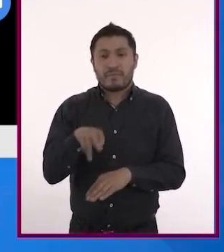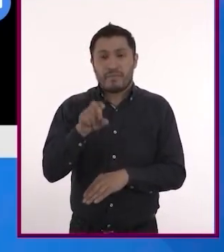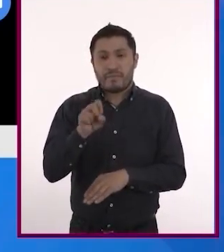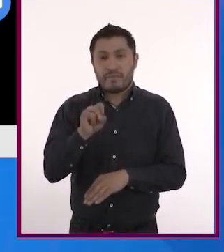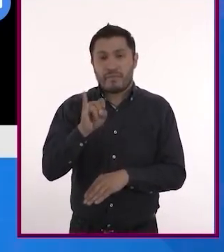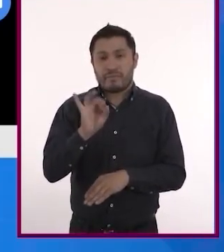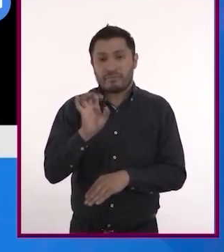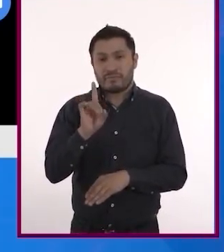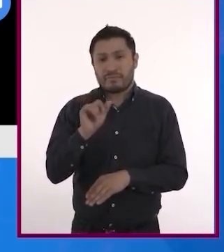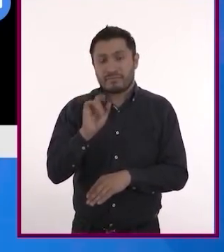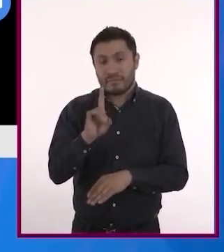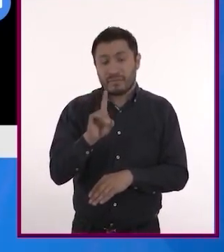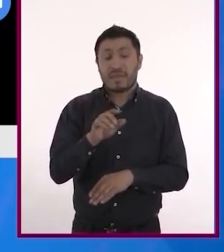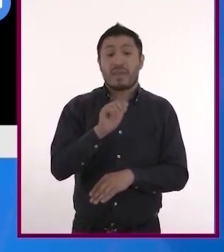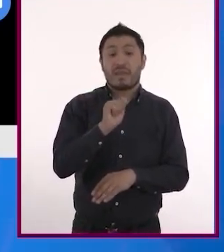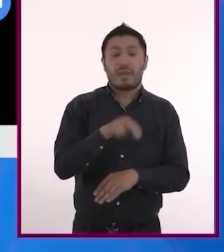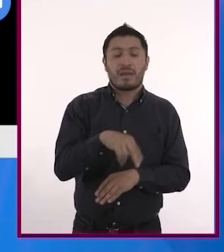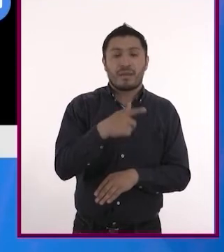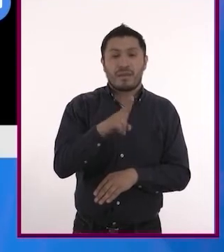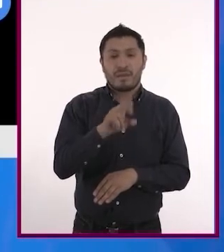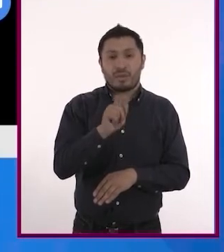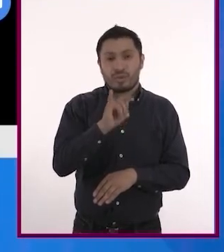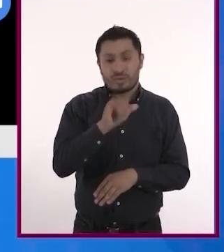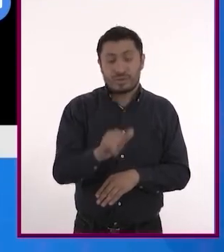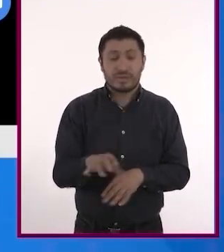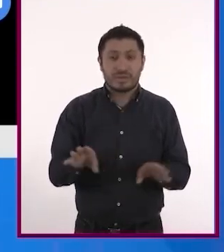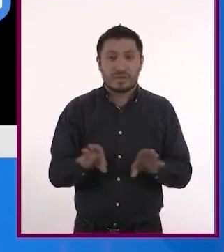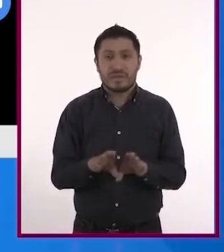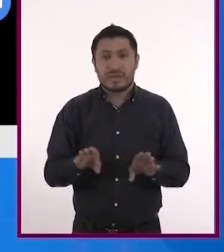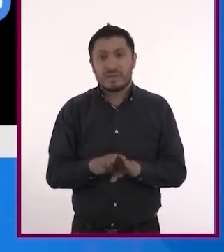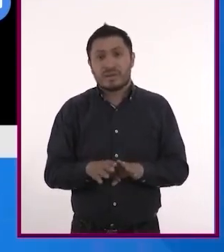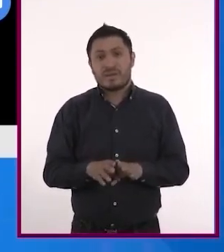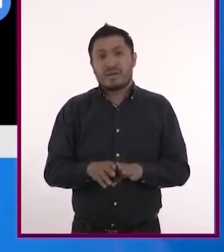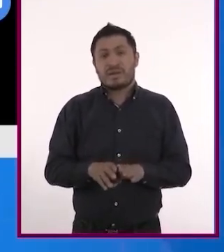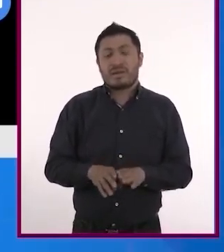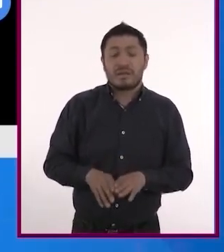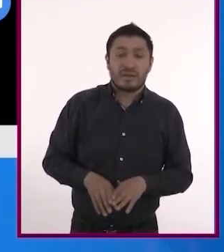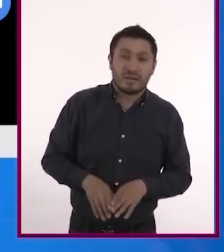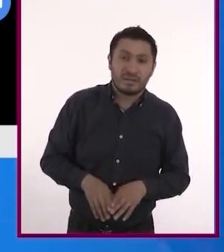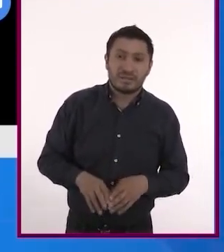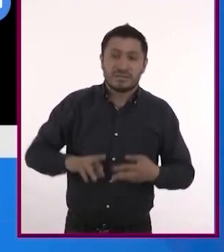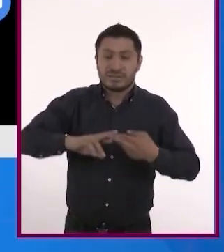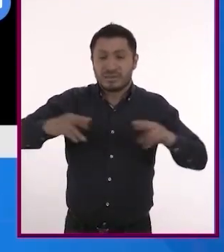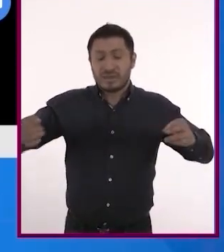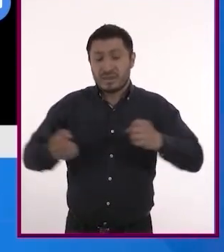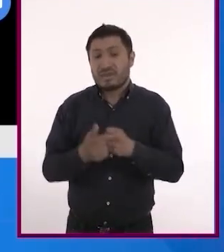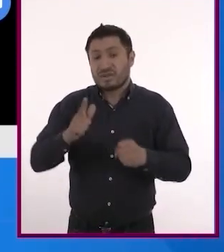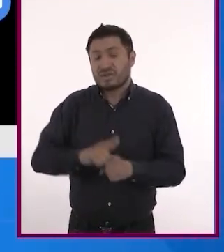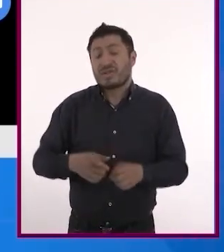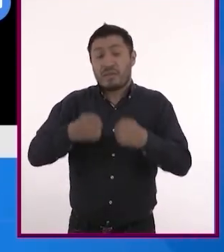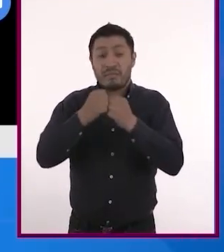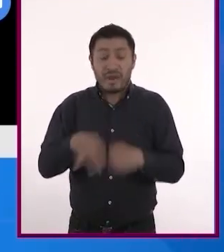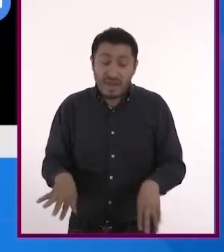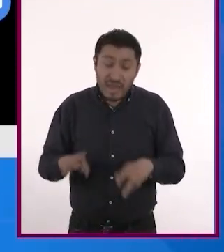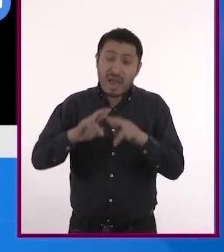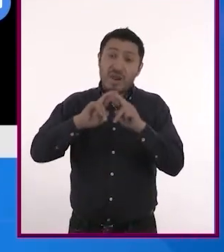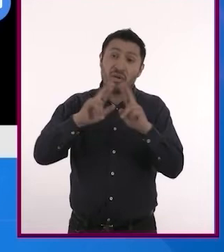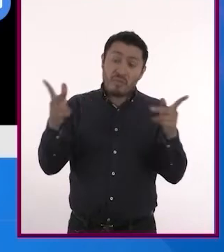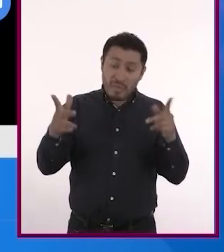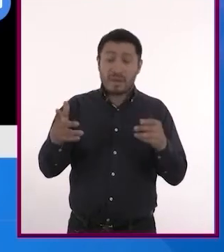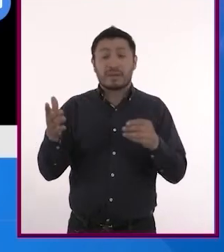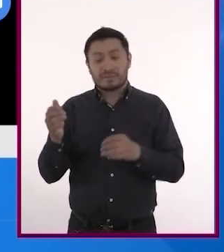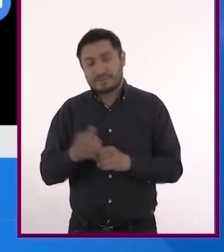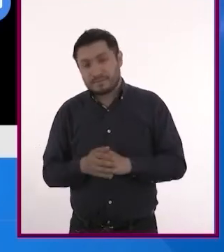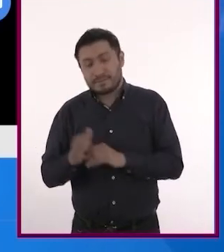ansiedad, de angustia, de pérdida de lazo social, de relaciones sociales. Por